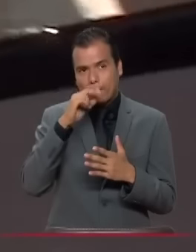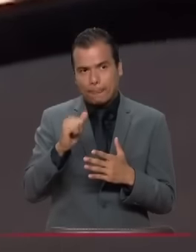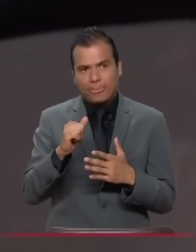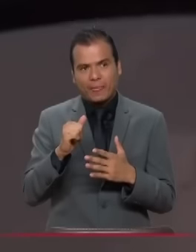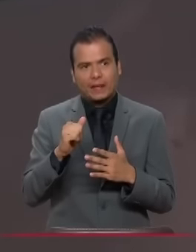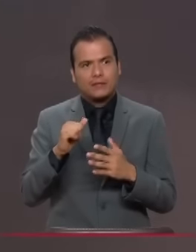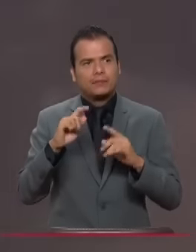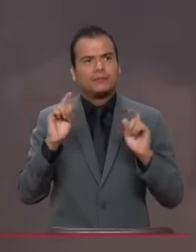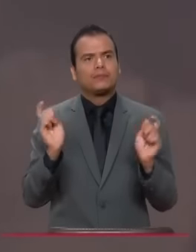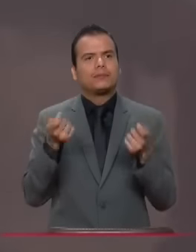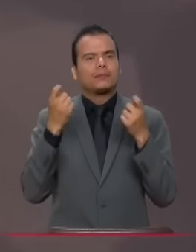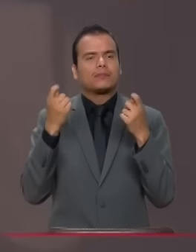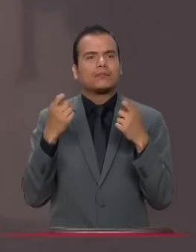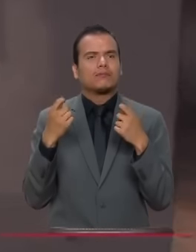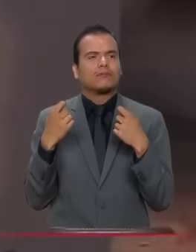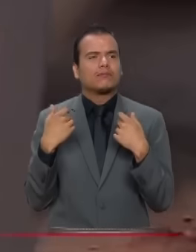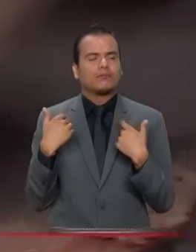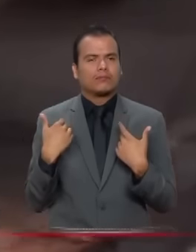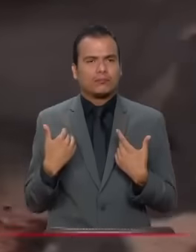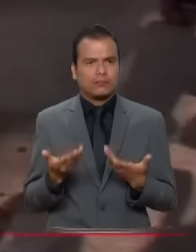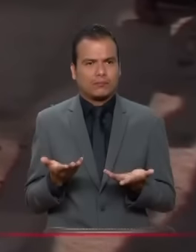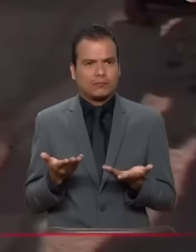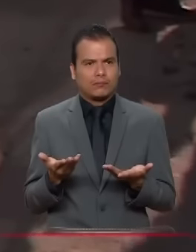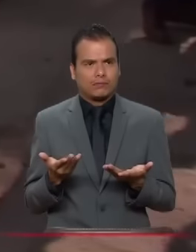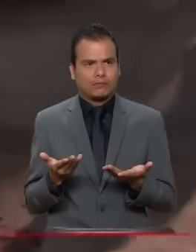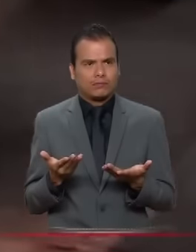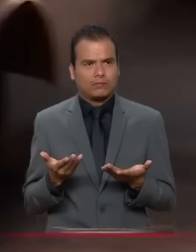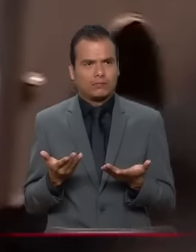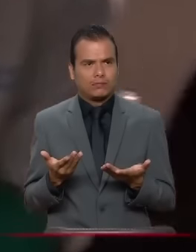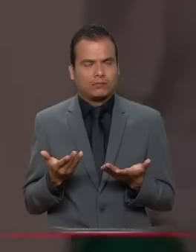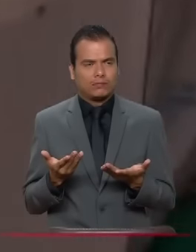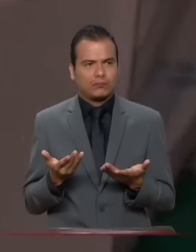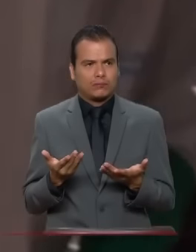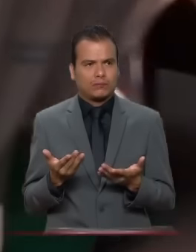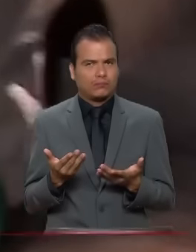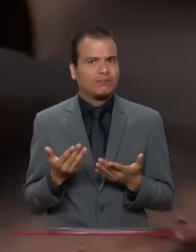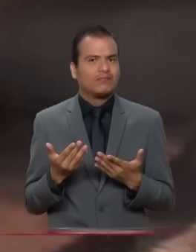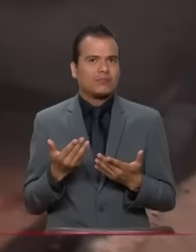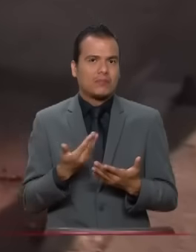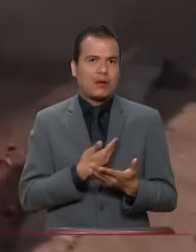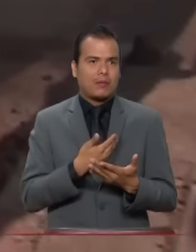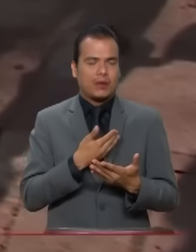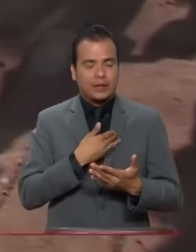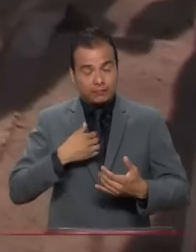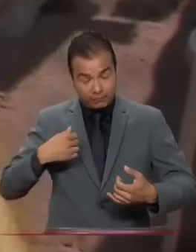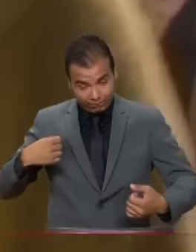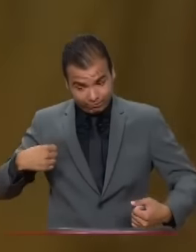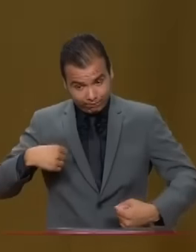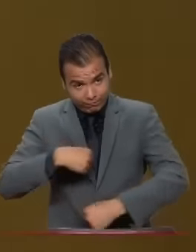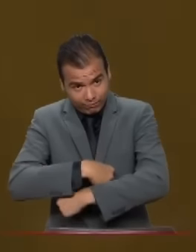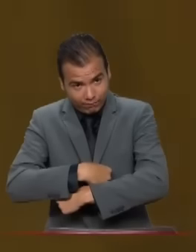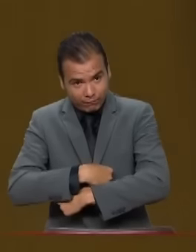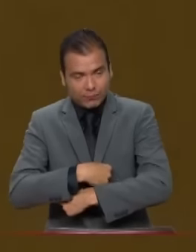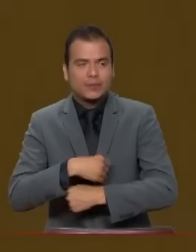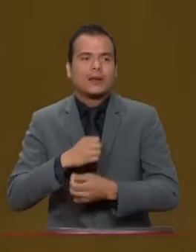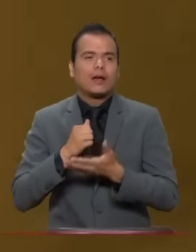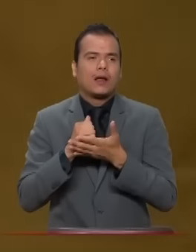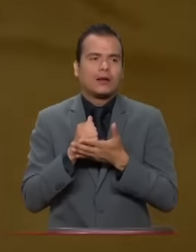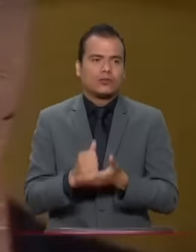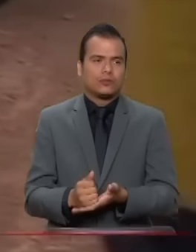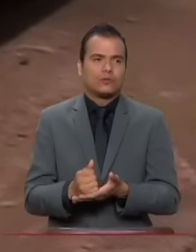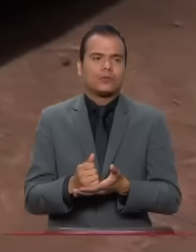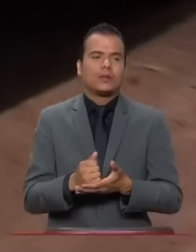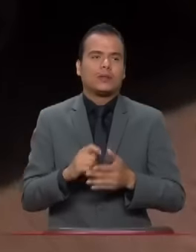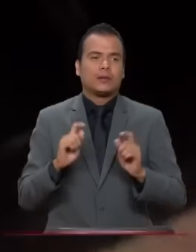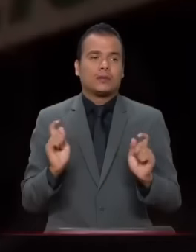a la menor de edad de 4 años, que fue rescatada de este punto, y es que su mamá con su cuerpo estaba